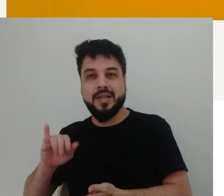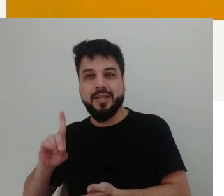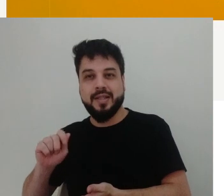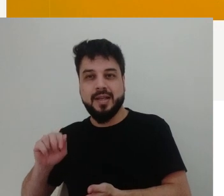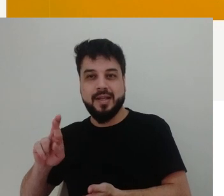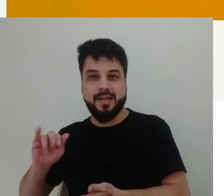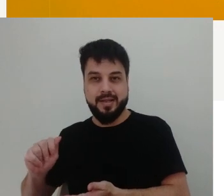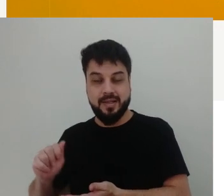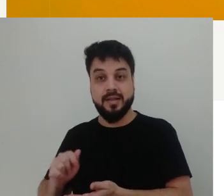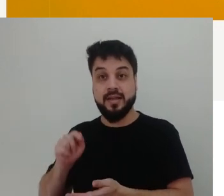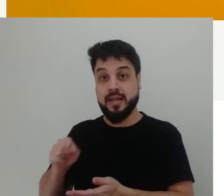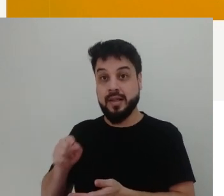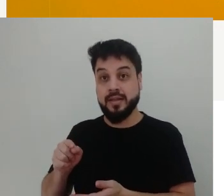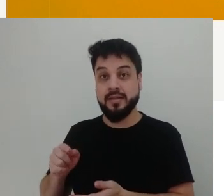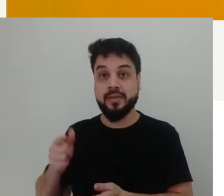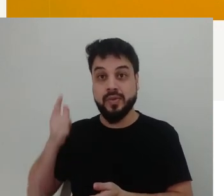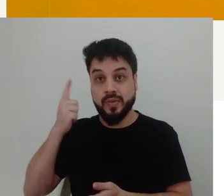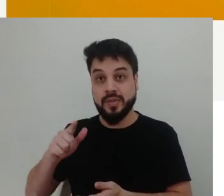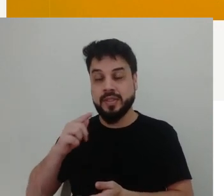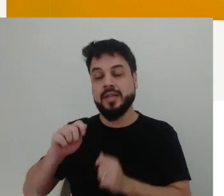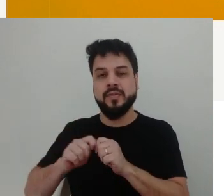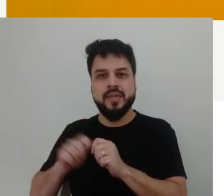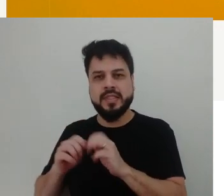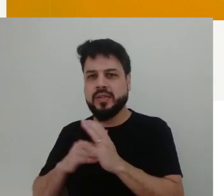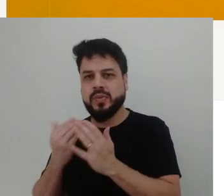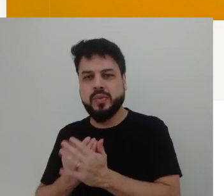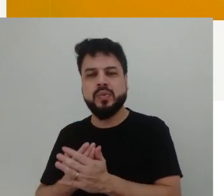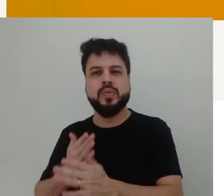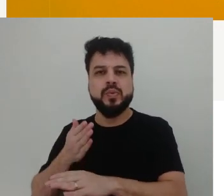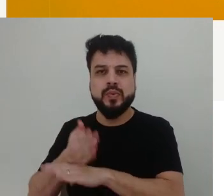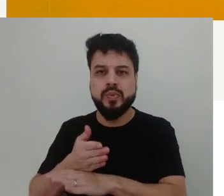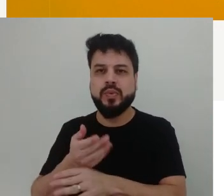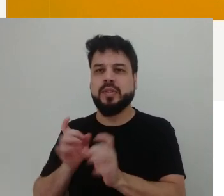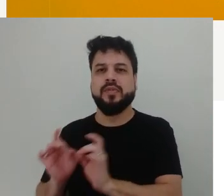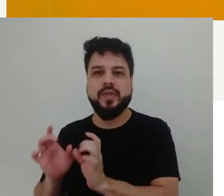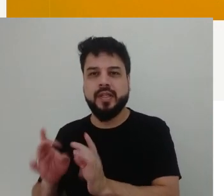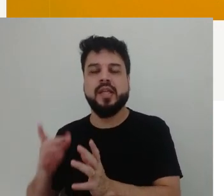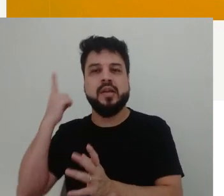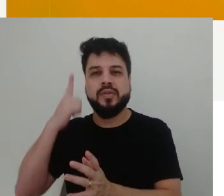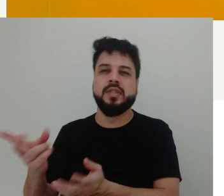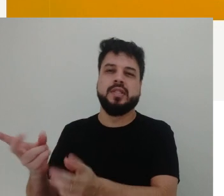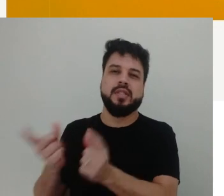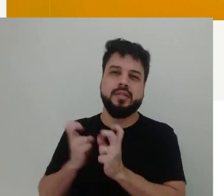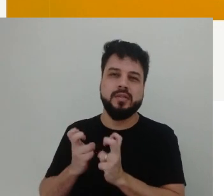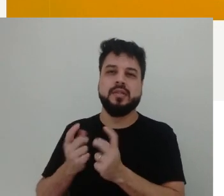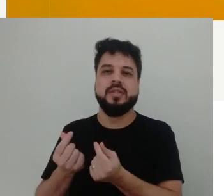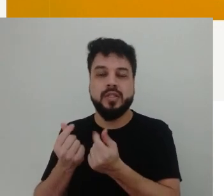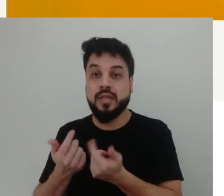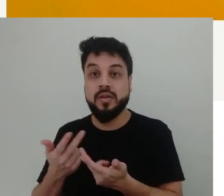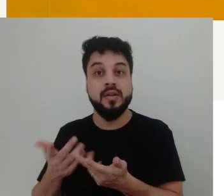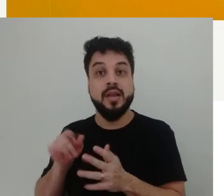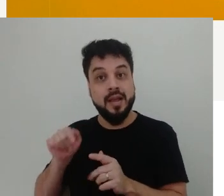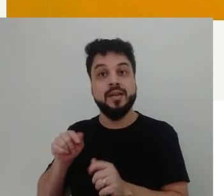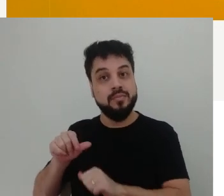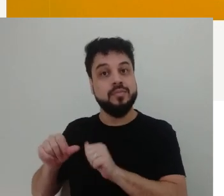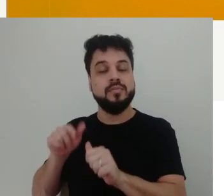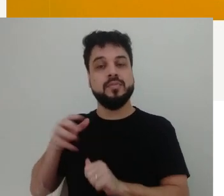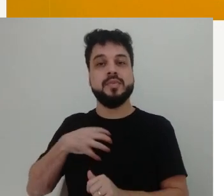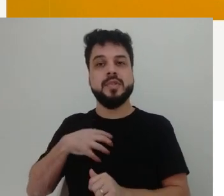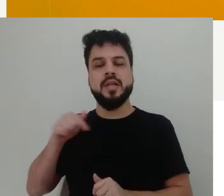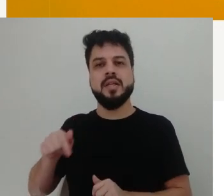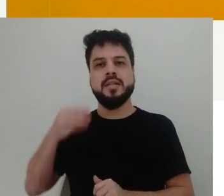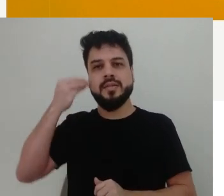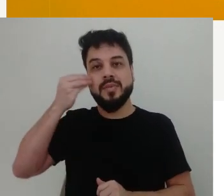de criticar los conocimientos más sedimentados. Me gustaría que ambos comentaran sobre esto. 5 minutos,